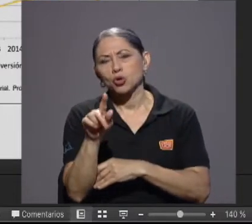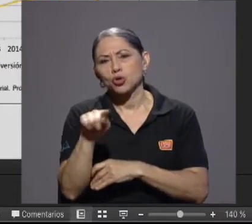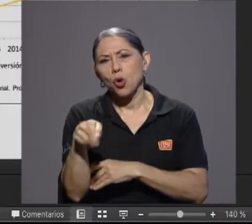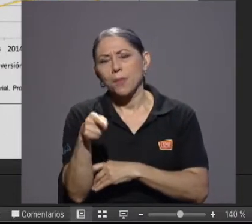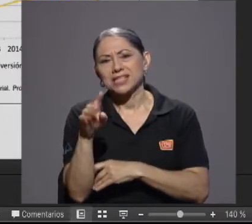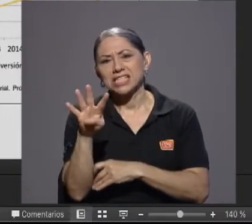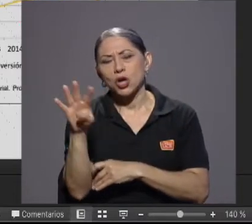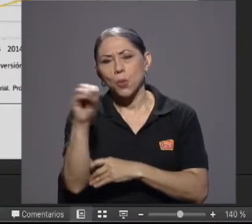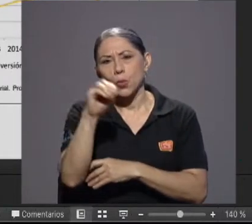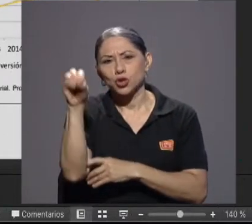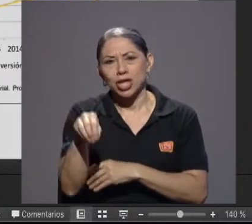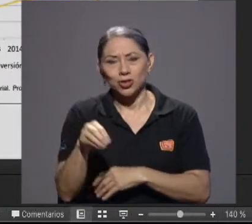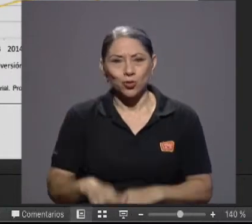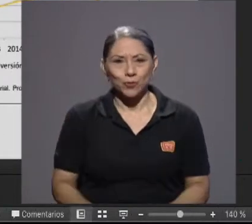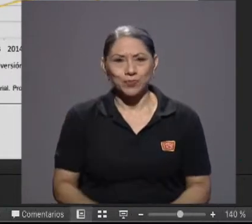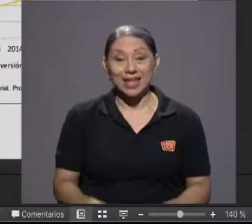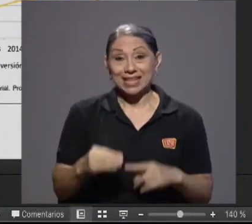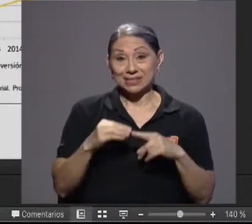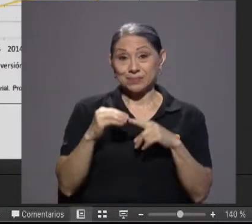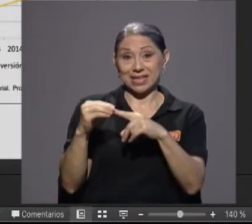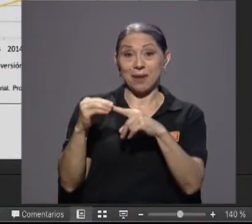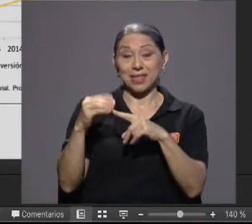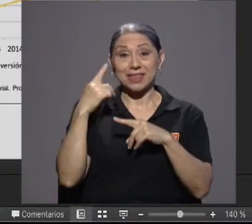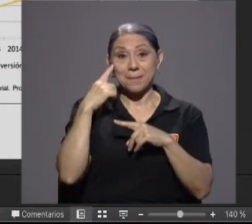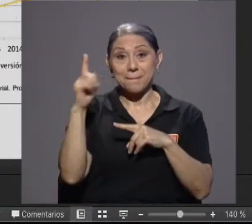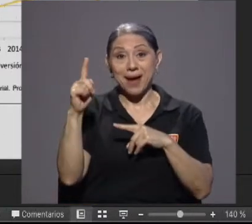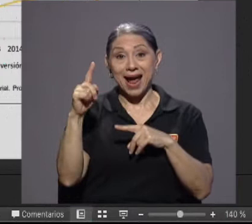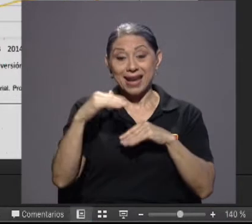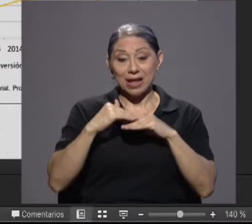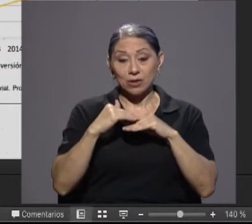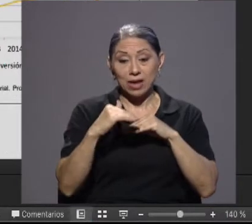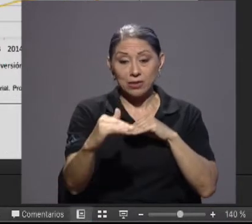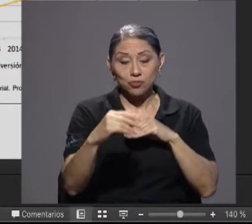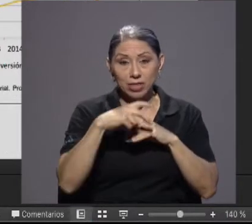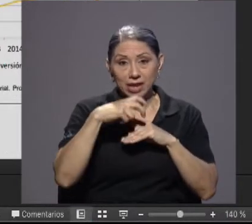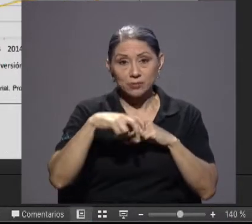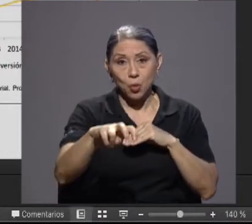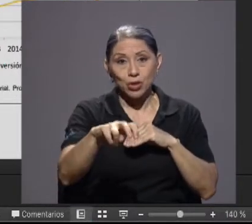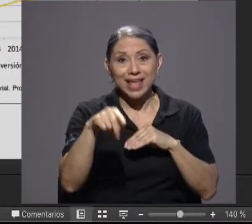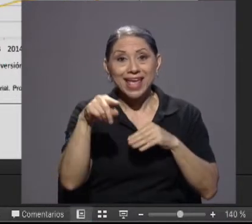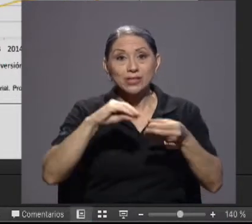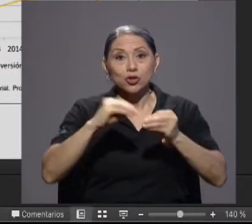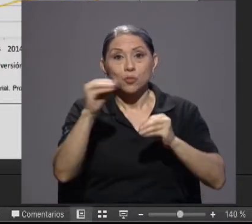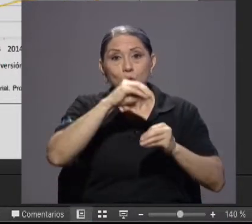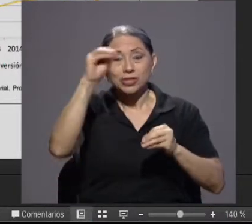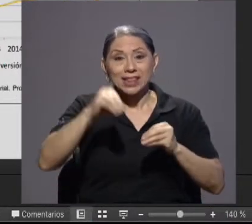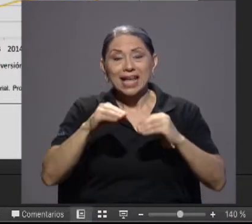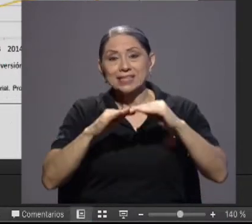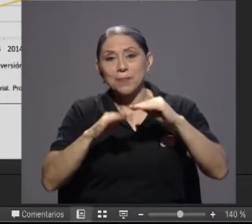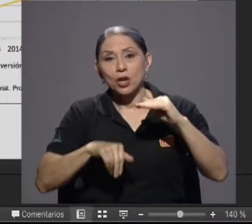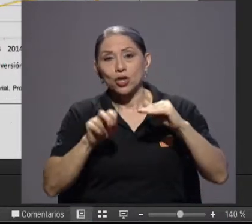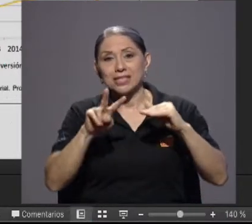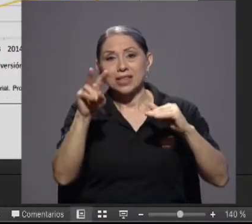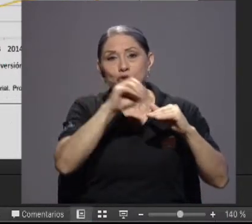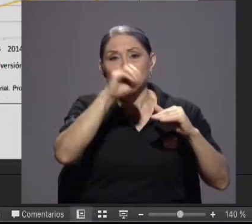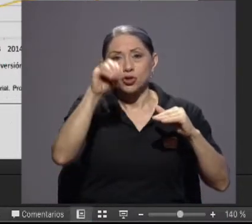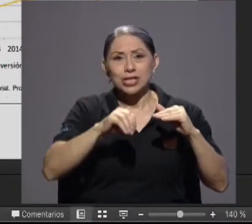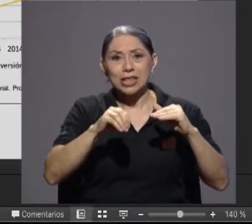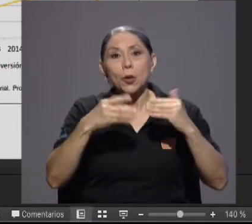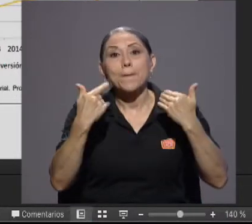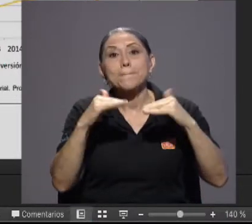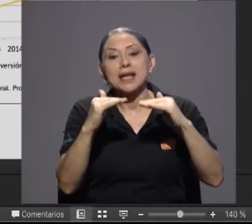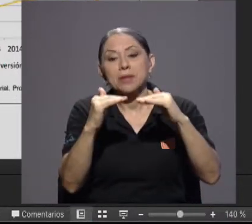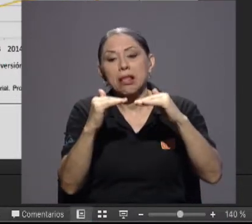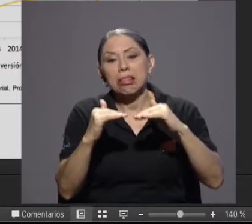2,5%. Y en el caso particular de infraestructura de transporte, esos porcentajes han sido menores al 2% y cercanos al 1%, más